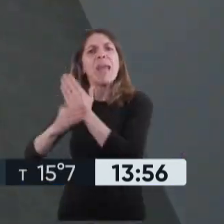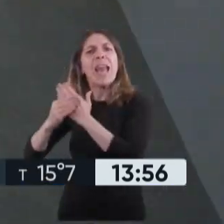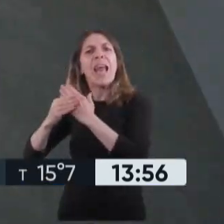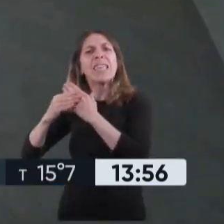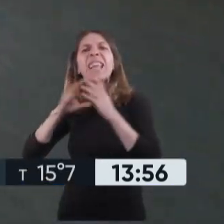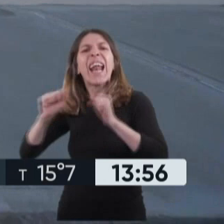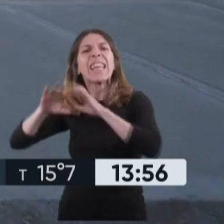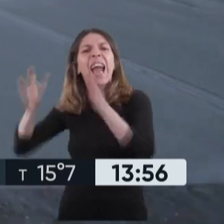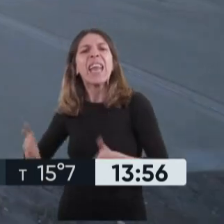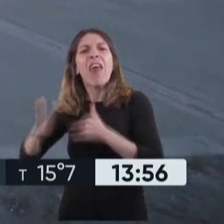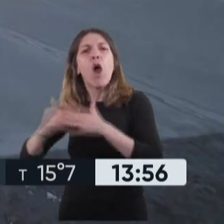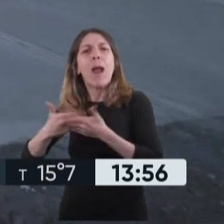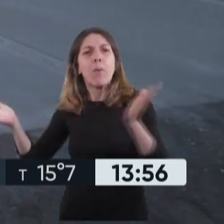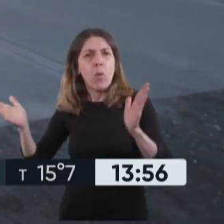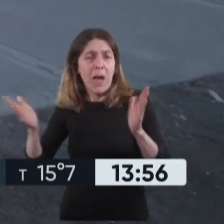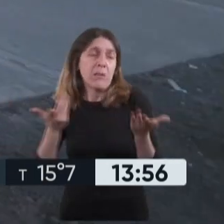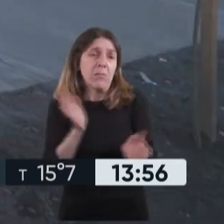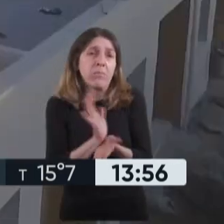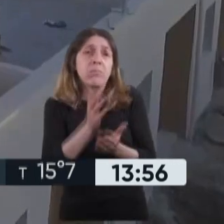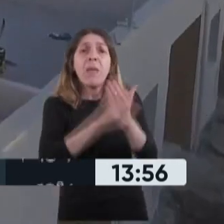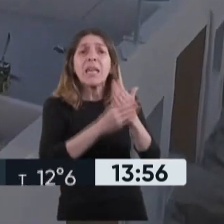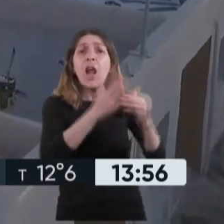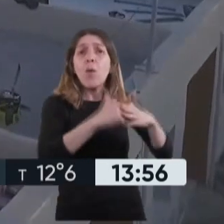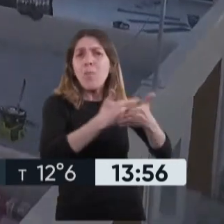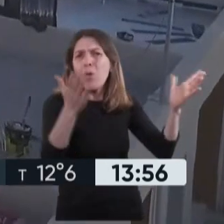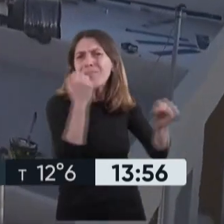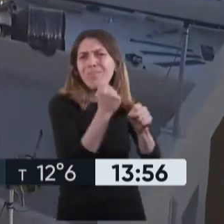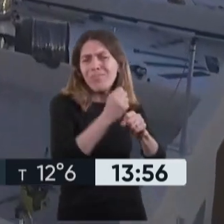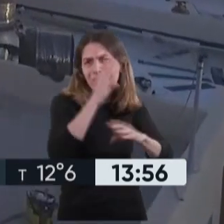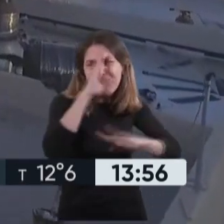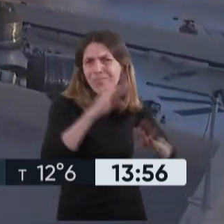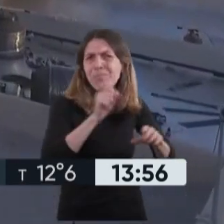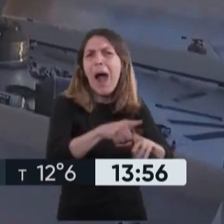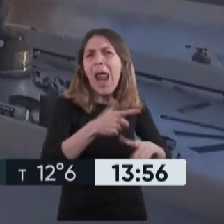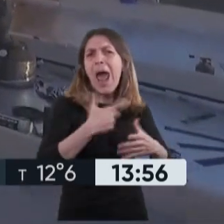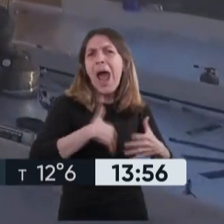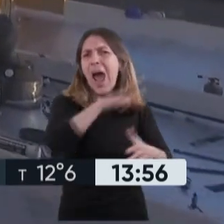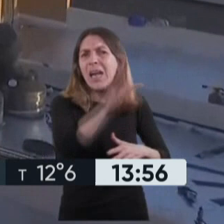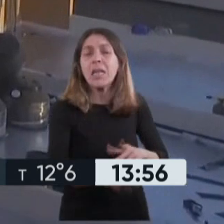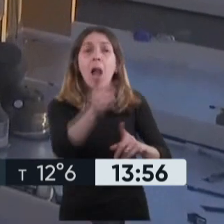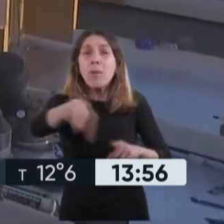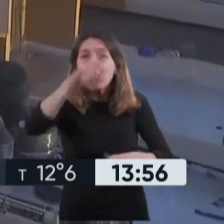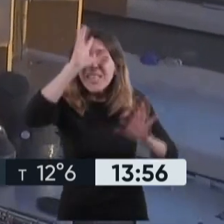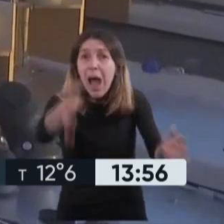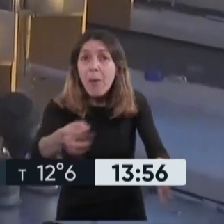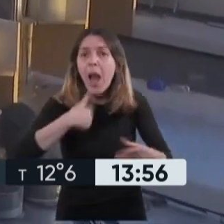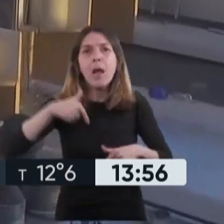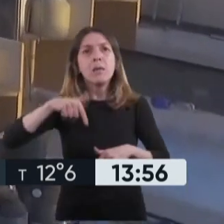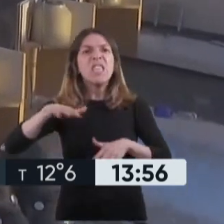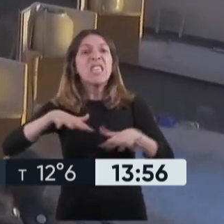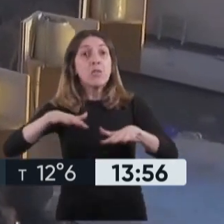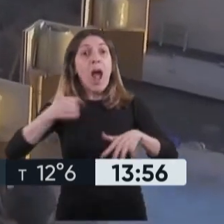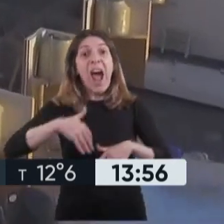hace muchísimo por la argentina para que ustedes tengan noción en este momento de la argentina tiene